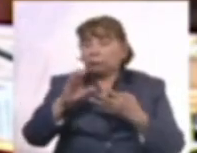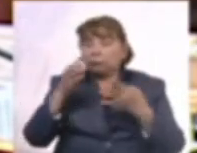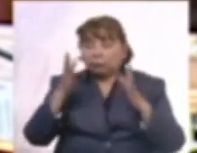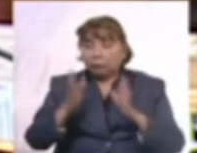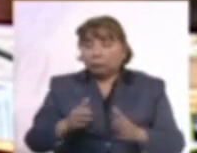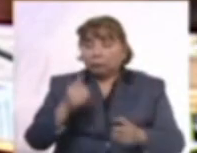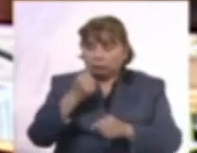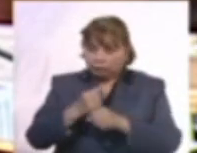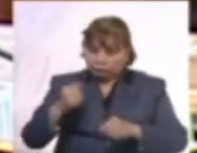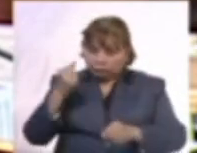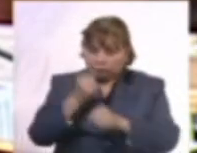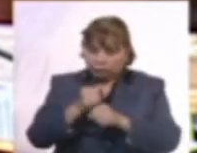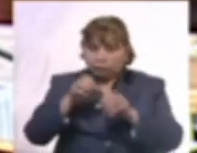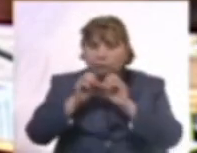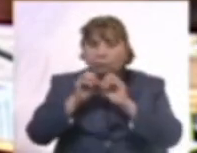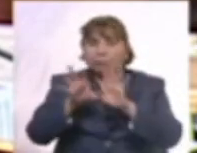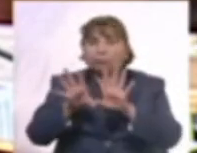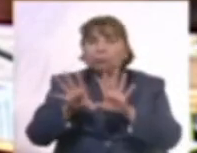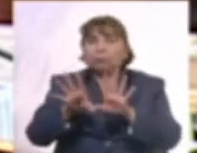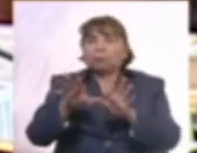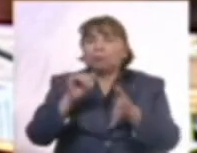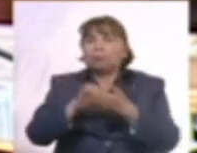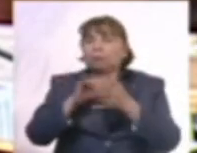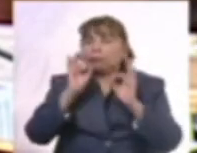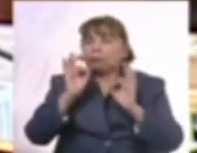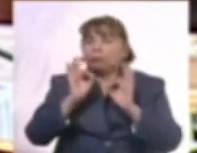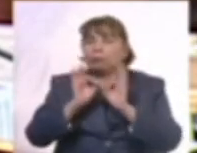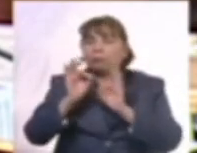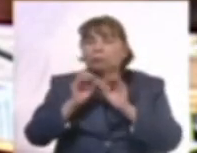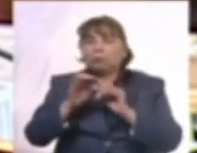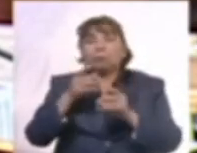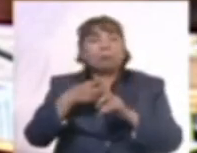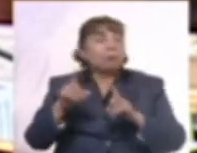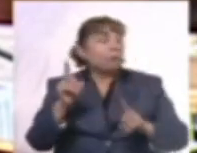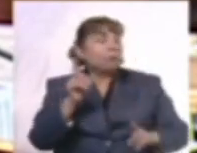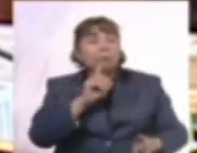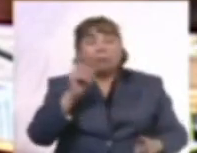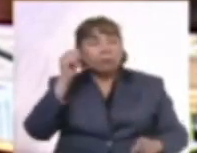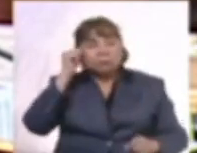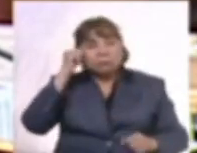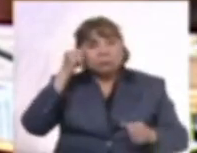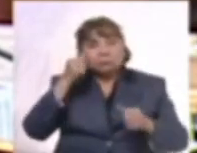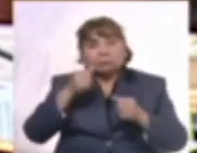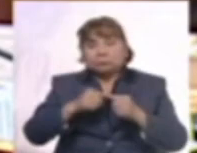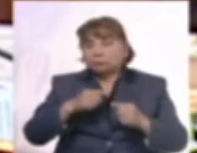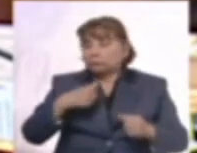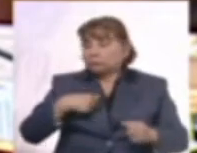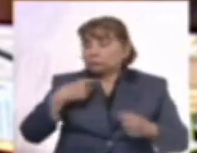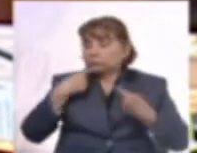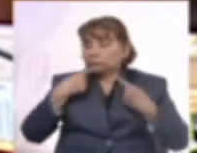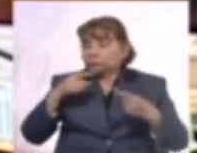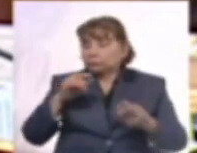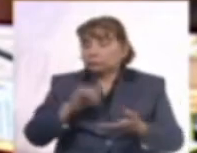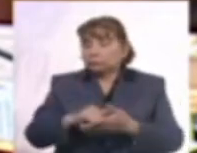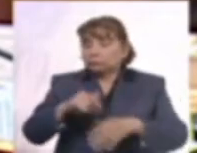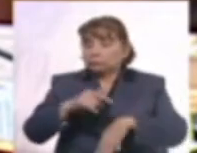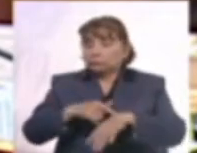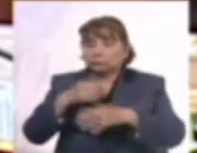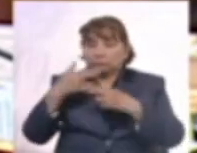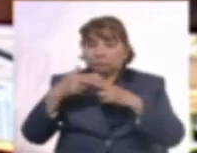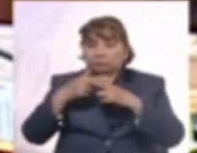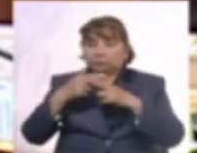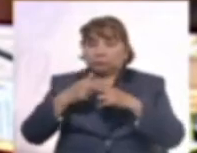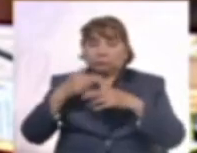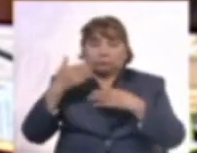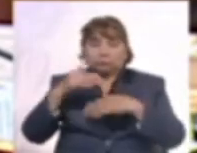permitió trabajar de manera transparente y clara, pero no recuerdo que hayamos hecho durante el breve